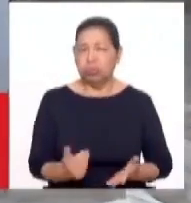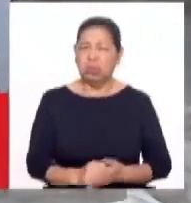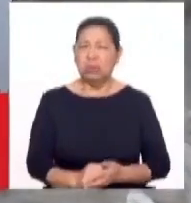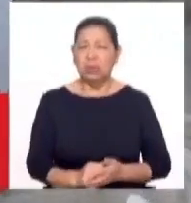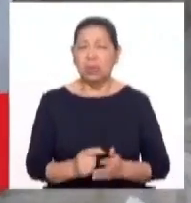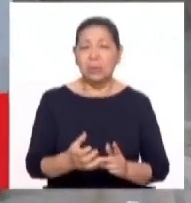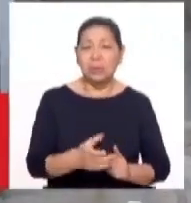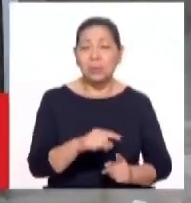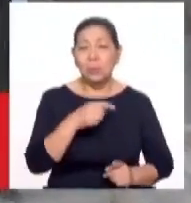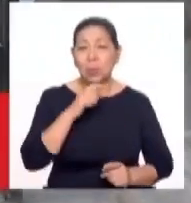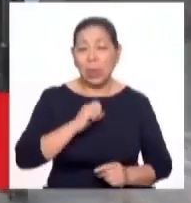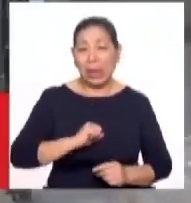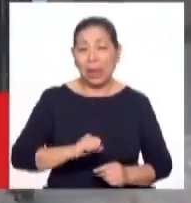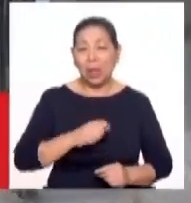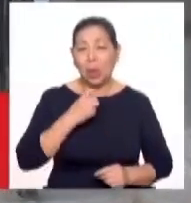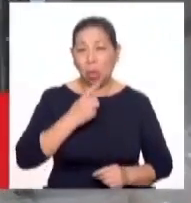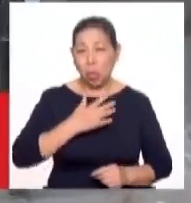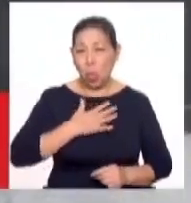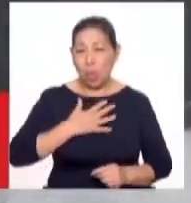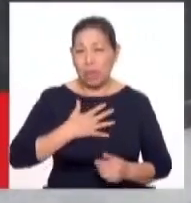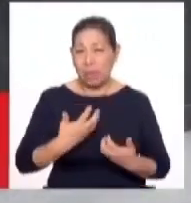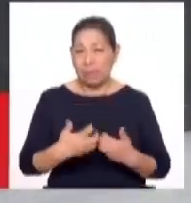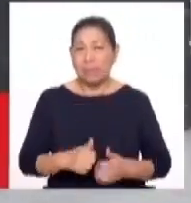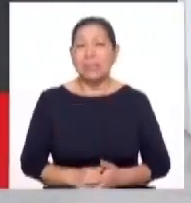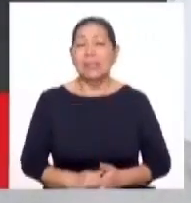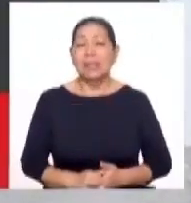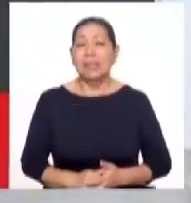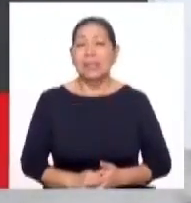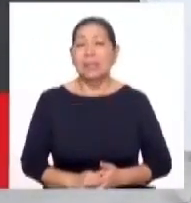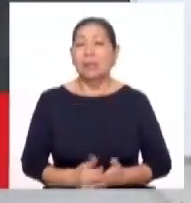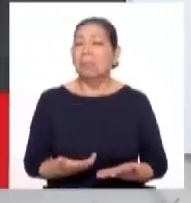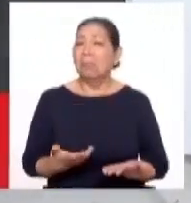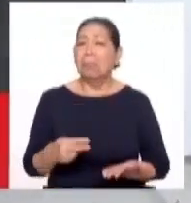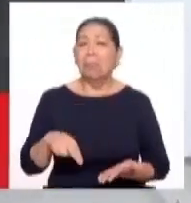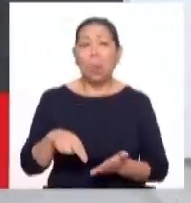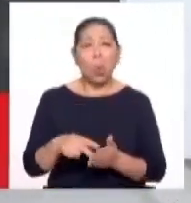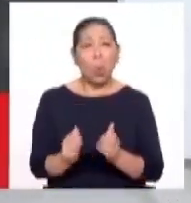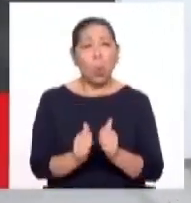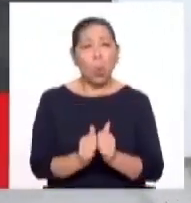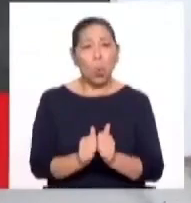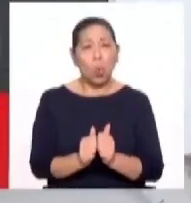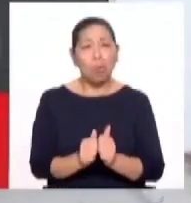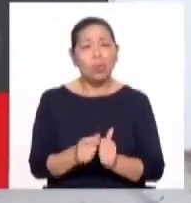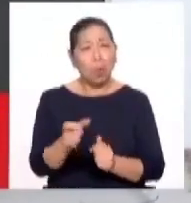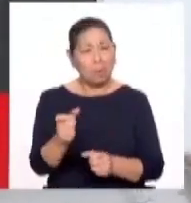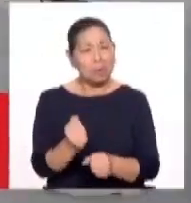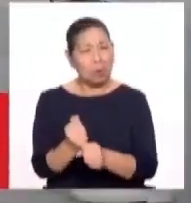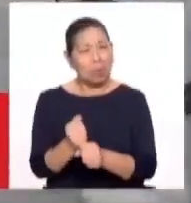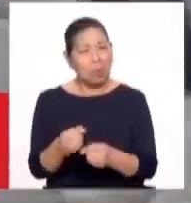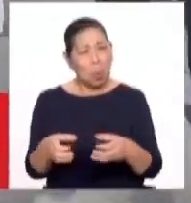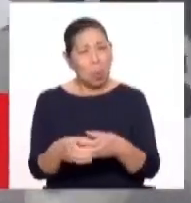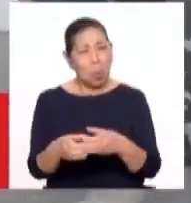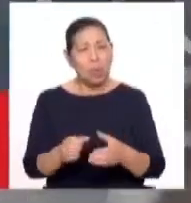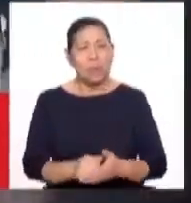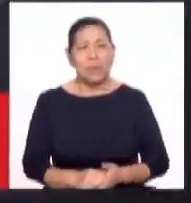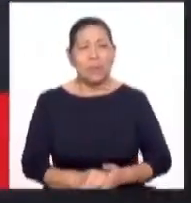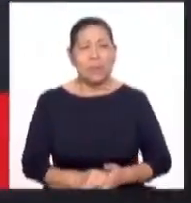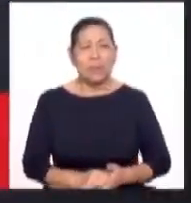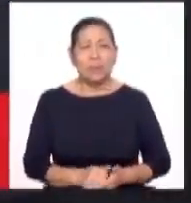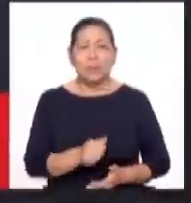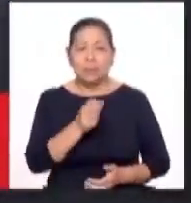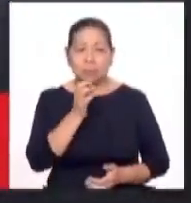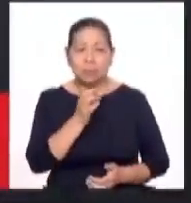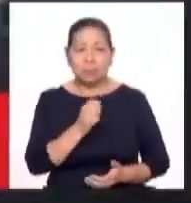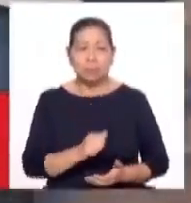nota los familiares de la víctima todavía no habían recibido alguna llamada u otro tipo de comunicación por parte de los secuestradores los